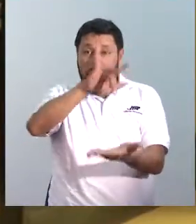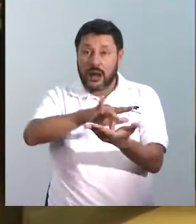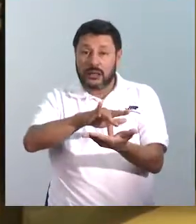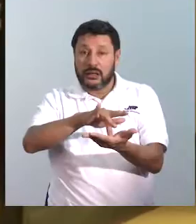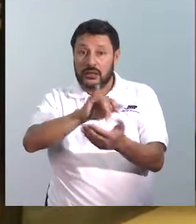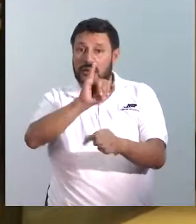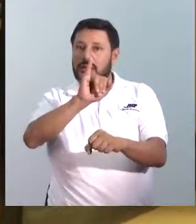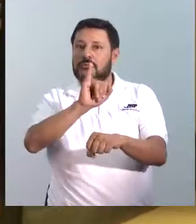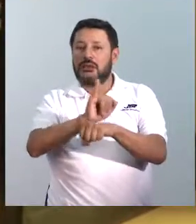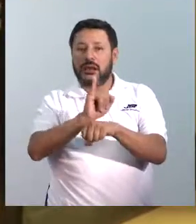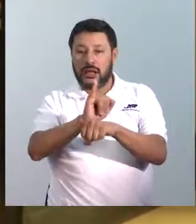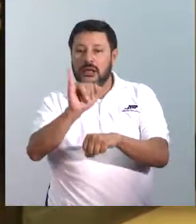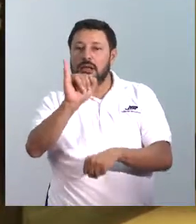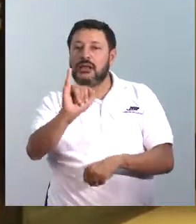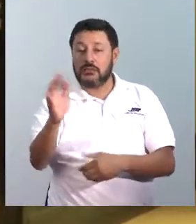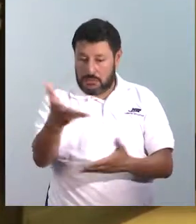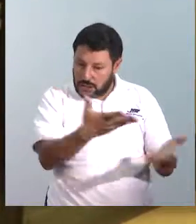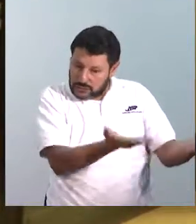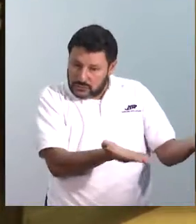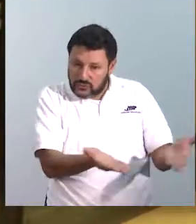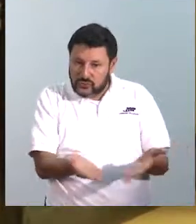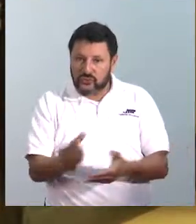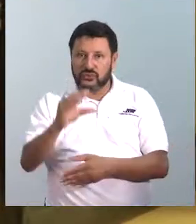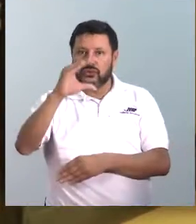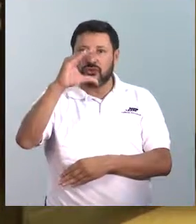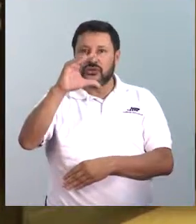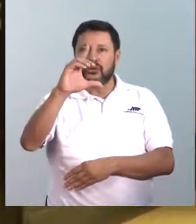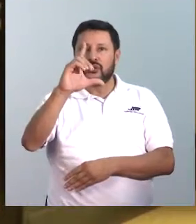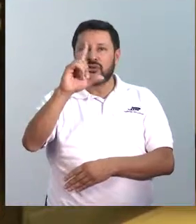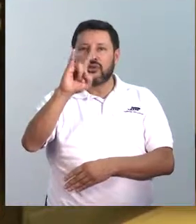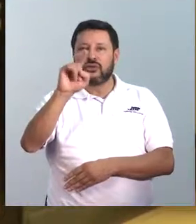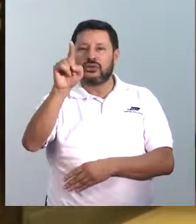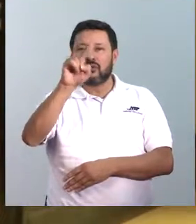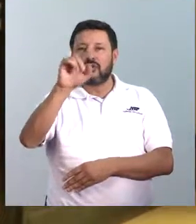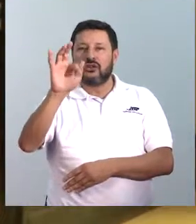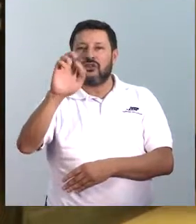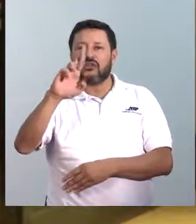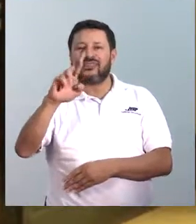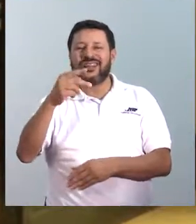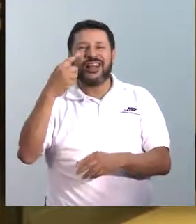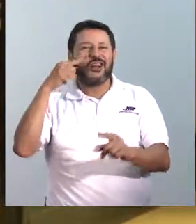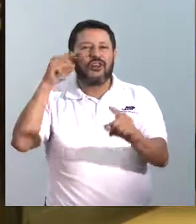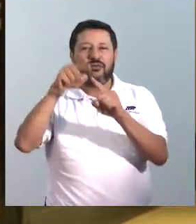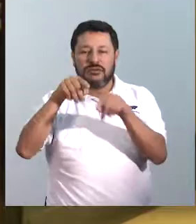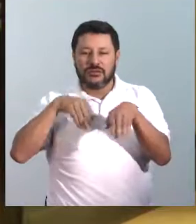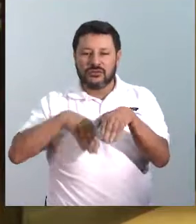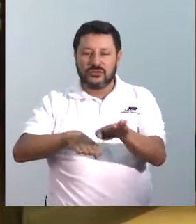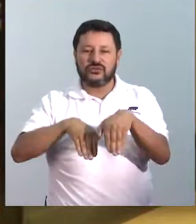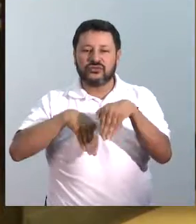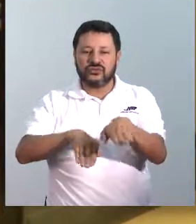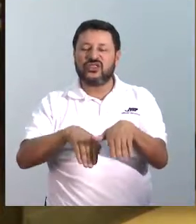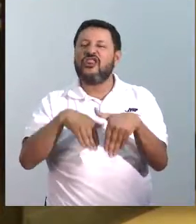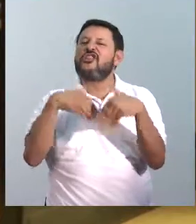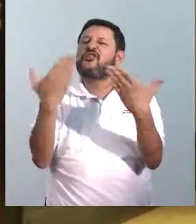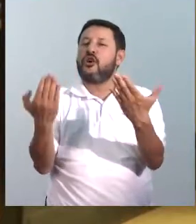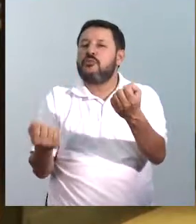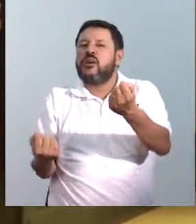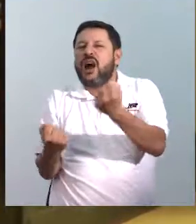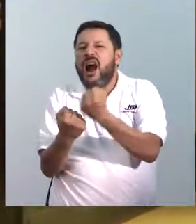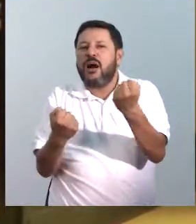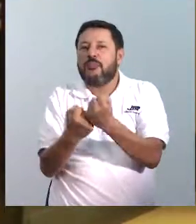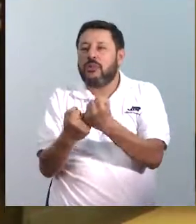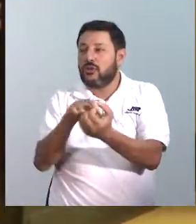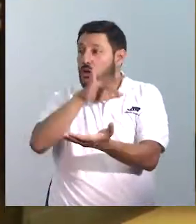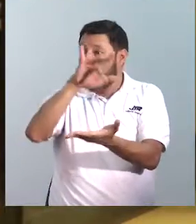nosotros les dijimos a ustedes: somos el clúster textil, confección, diseño y moda, tenemos 10 mesas, ¿en qué nos